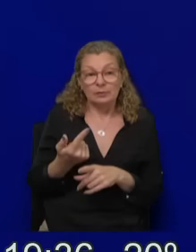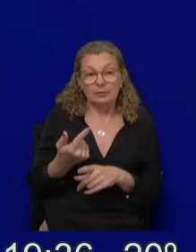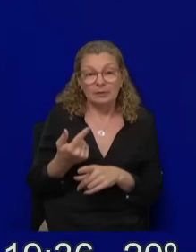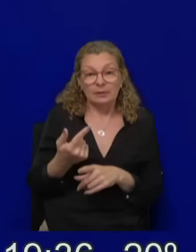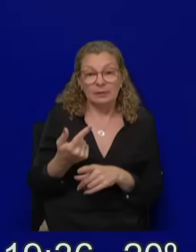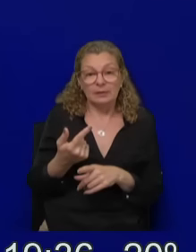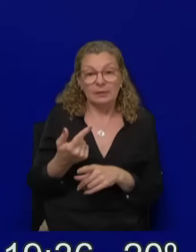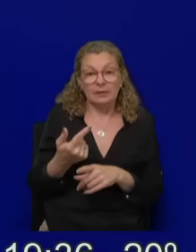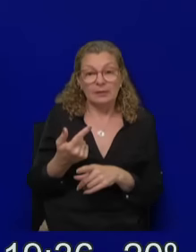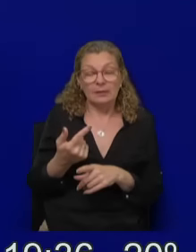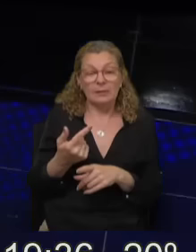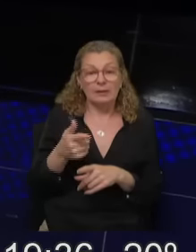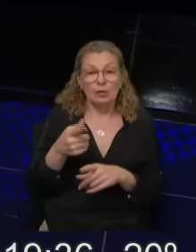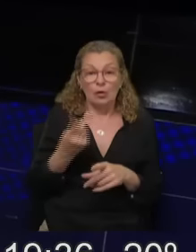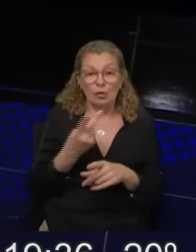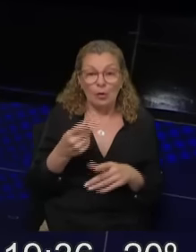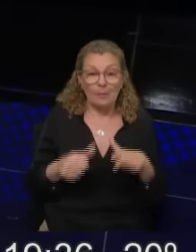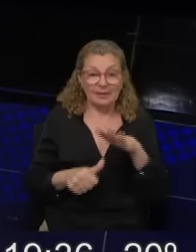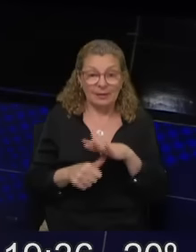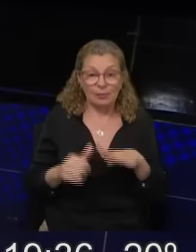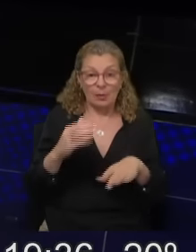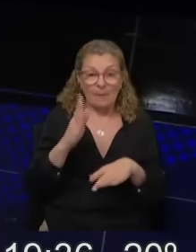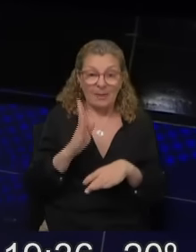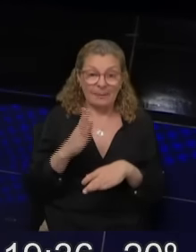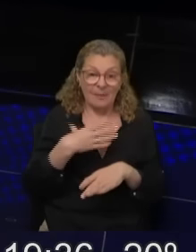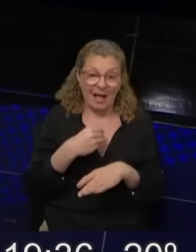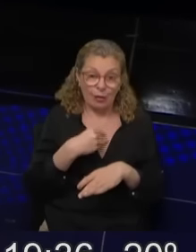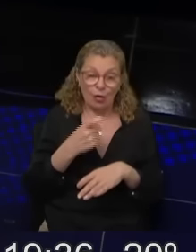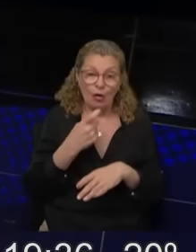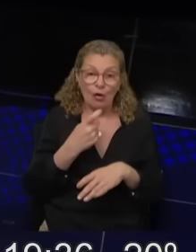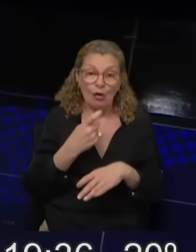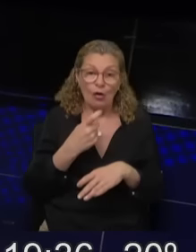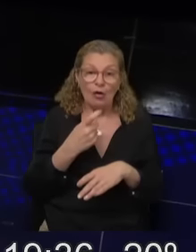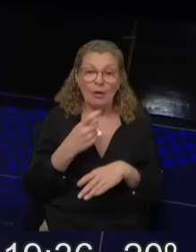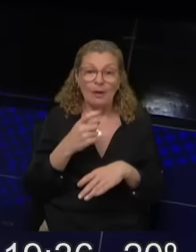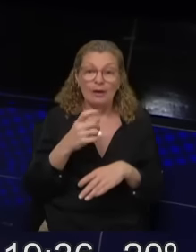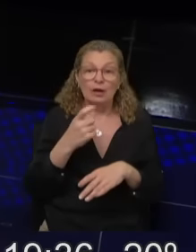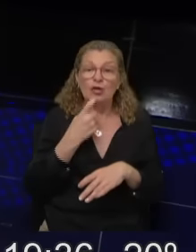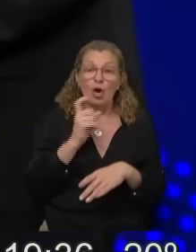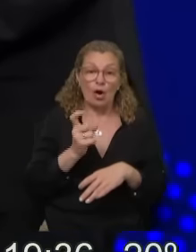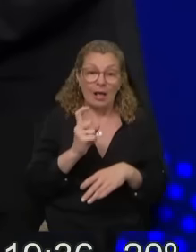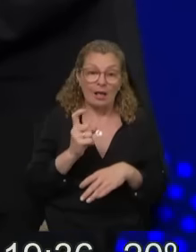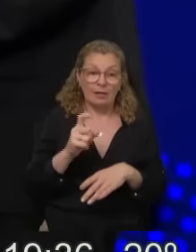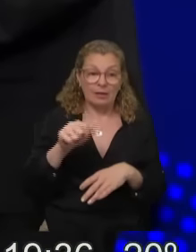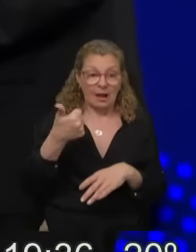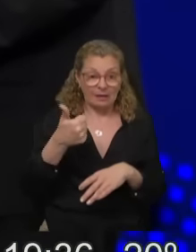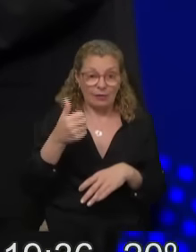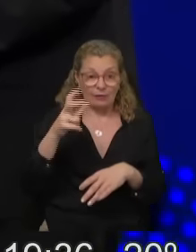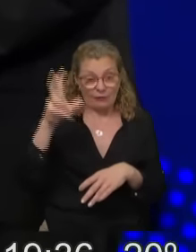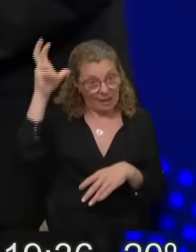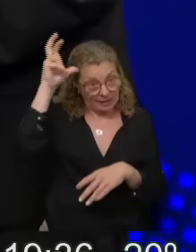y PN. Son los dos que han encabezado balotaje sin contar el Frente Amplio. Una vez más, en el 99 ganó Vázquez,